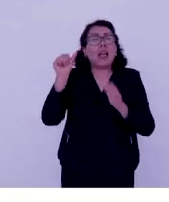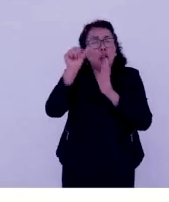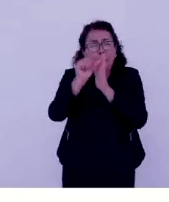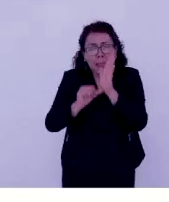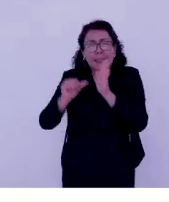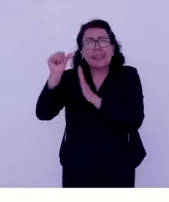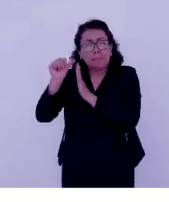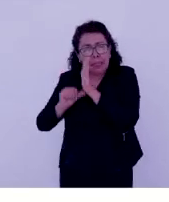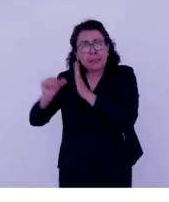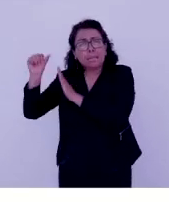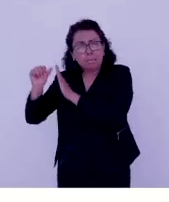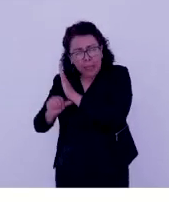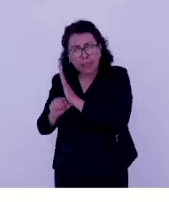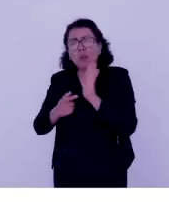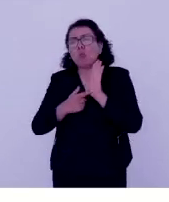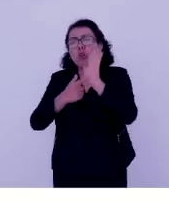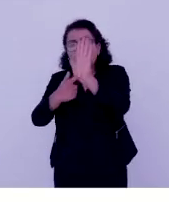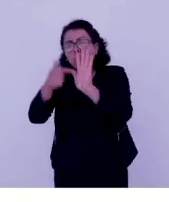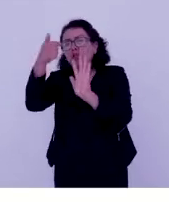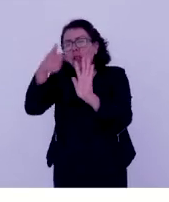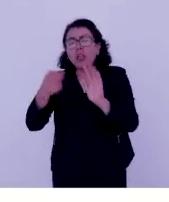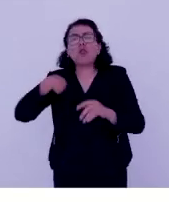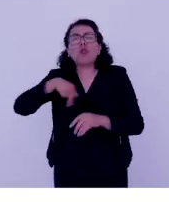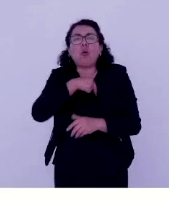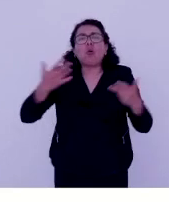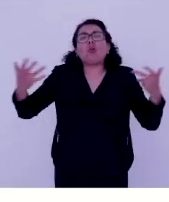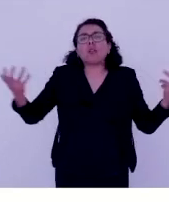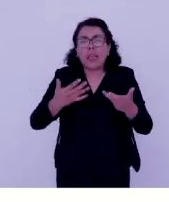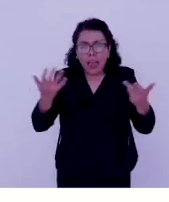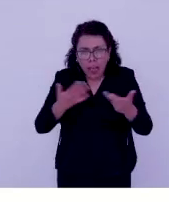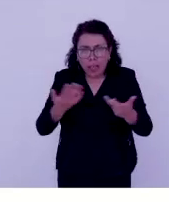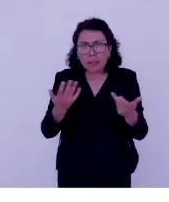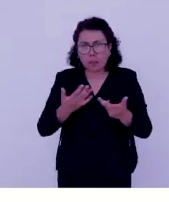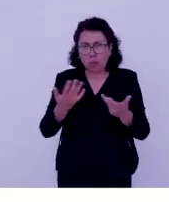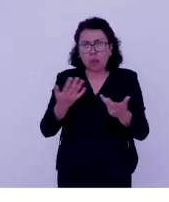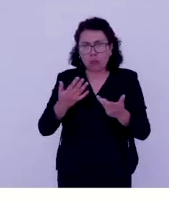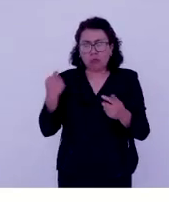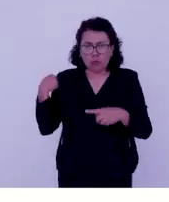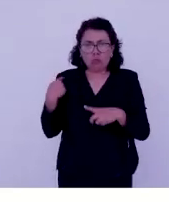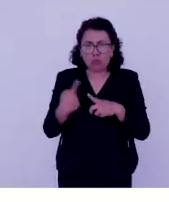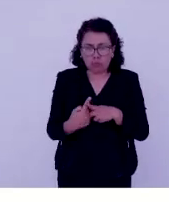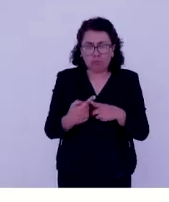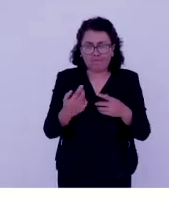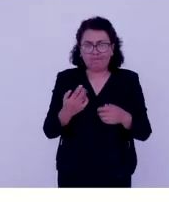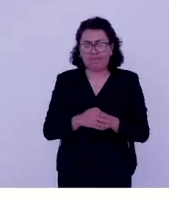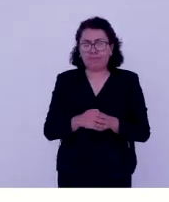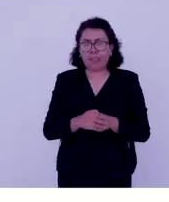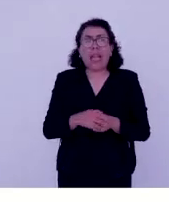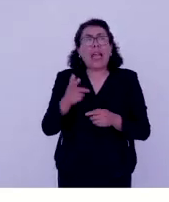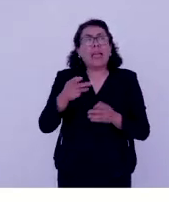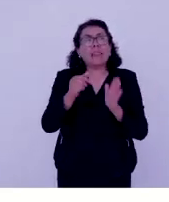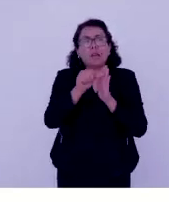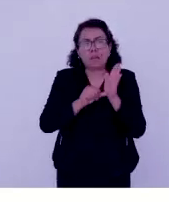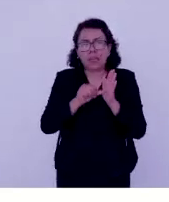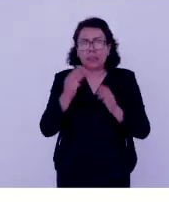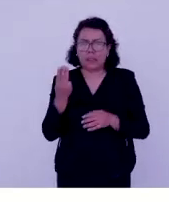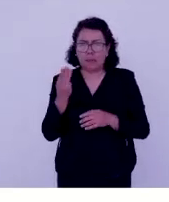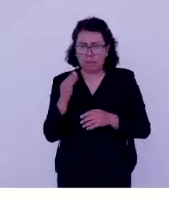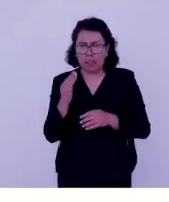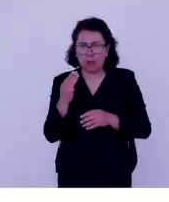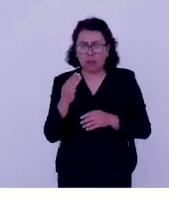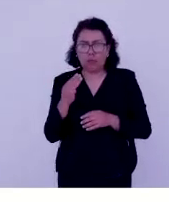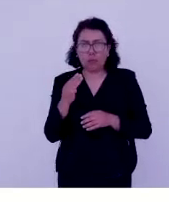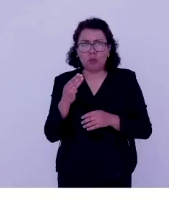mes los datos estadísticos y productividad de las áreas jurisdiccionales y administrativas del poder judicial en el mes de mayo del año en